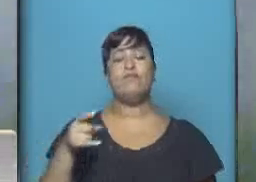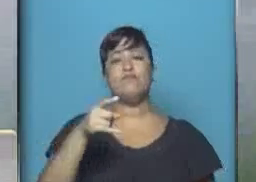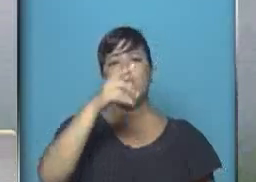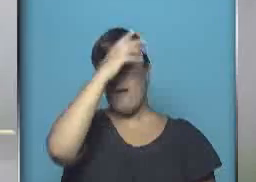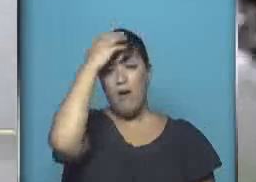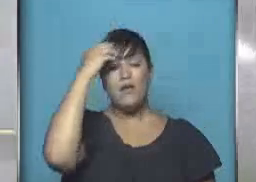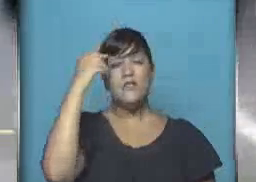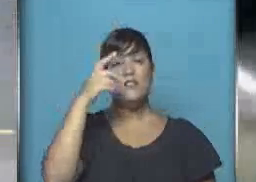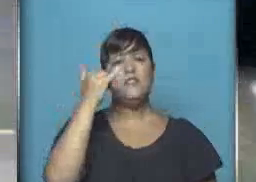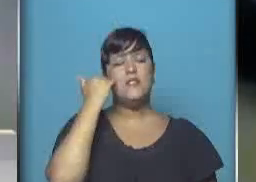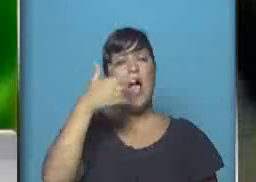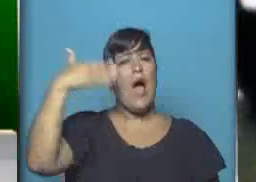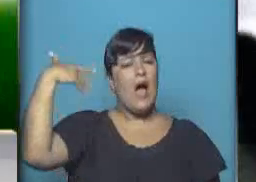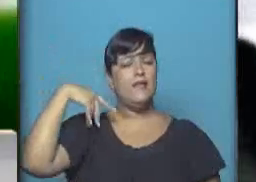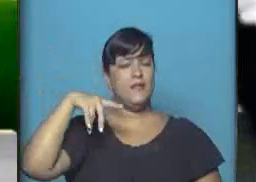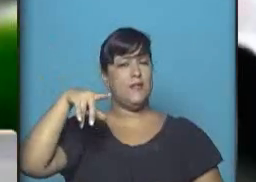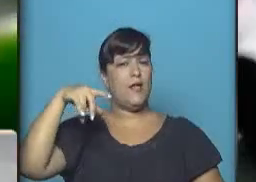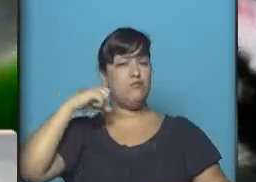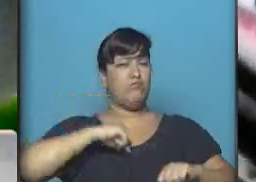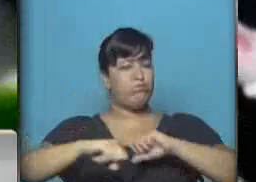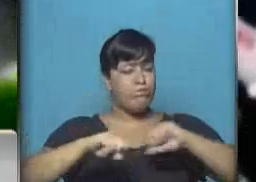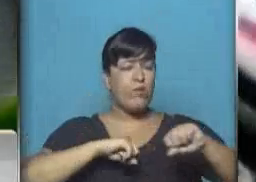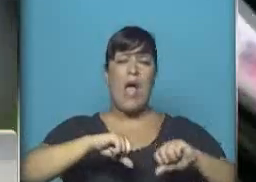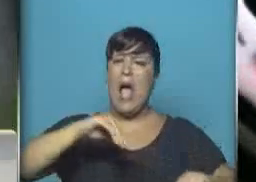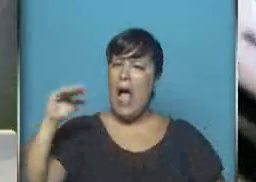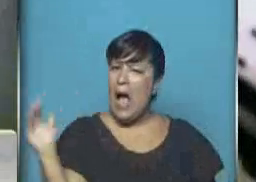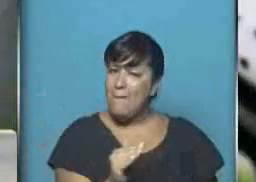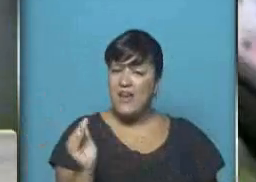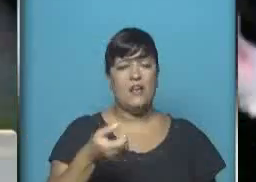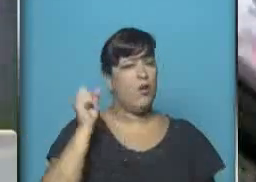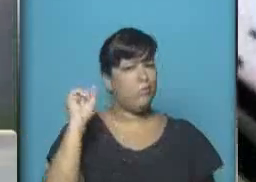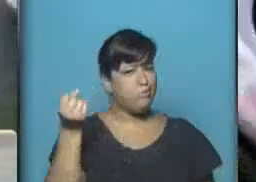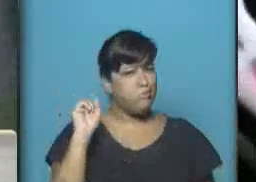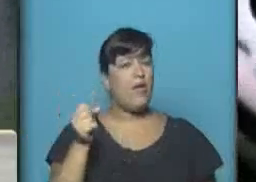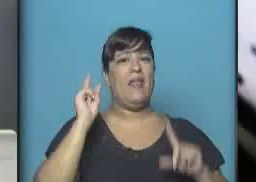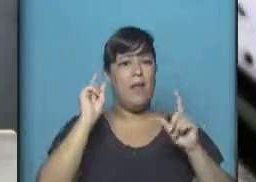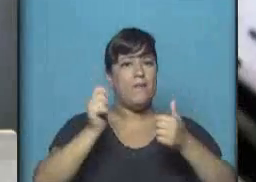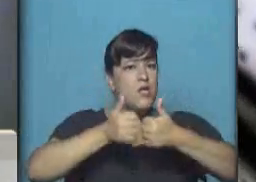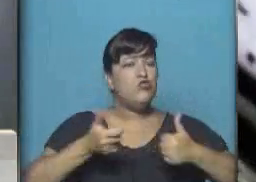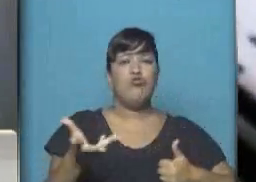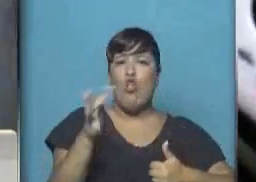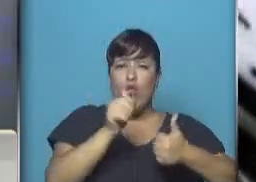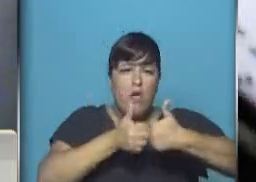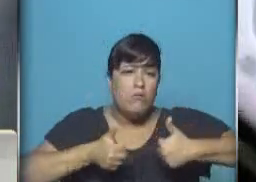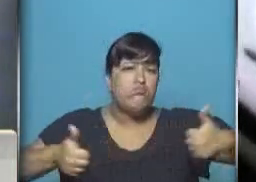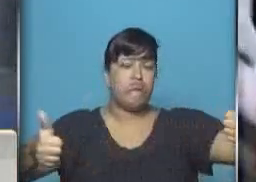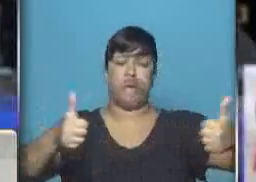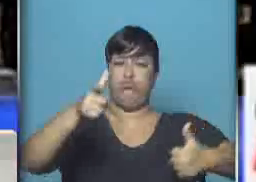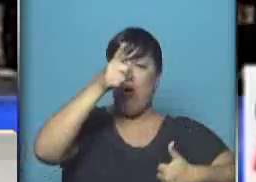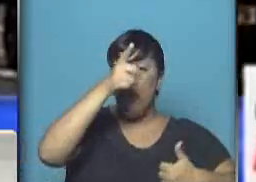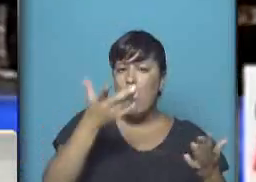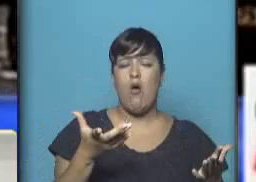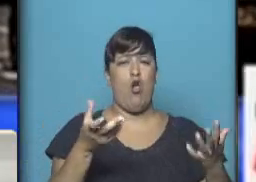sufrido ya un atentado y amenazas y tenía una vigilancia diaria asignada con un